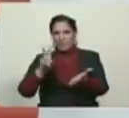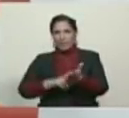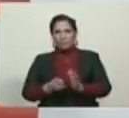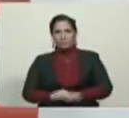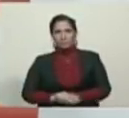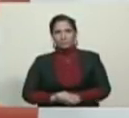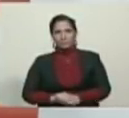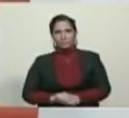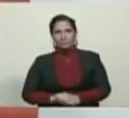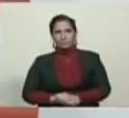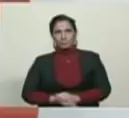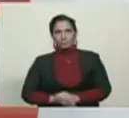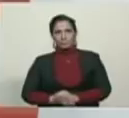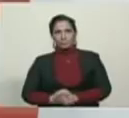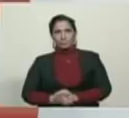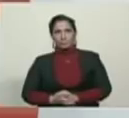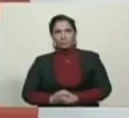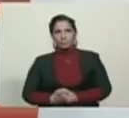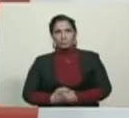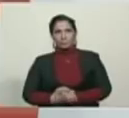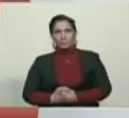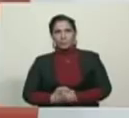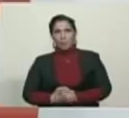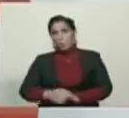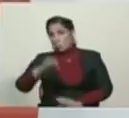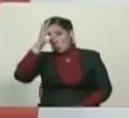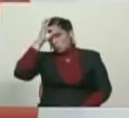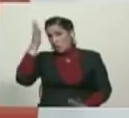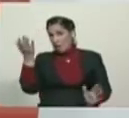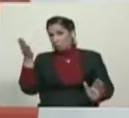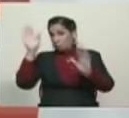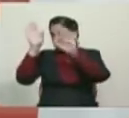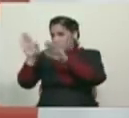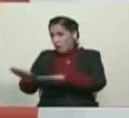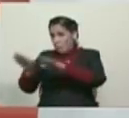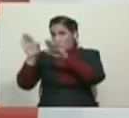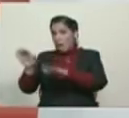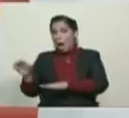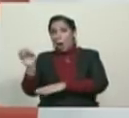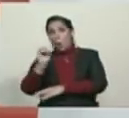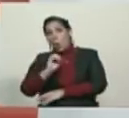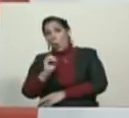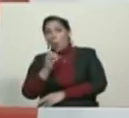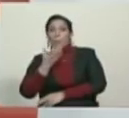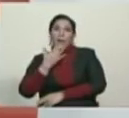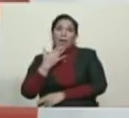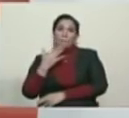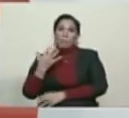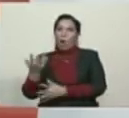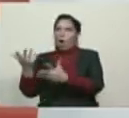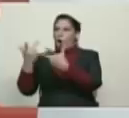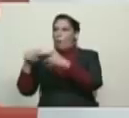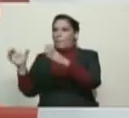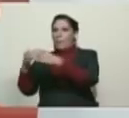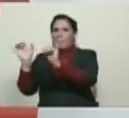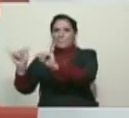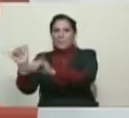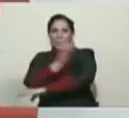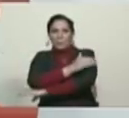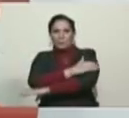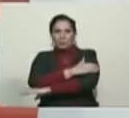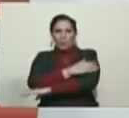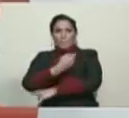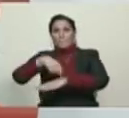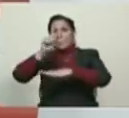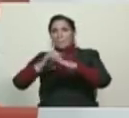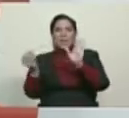No sé si, si elogiarlo, no sé que se lo vayan a comer por aquel lado. Pero primera vez en años que dice una verdad.